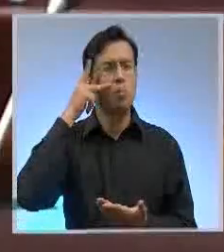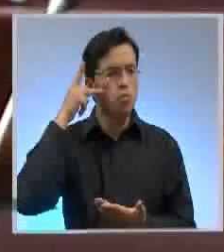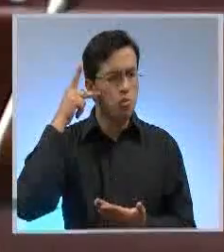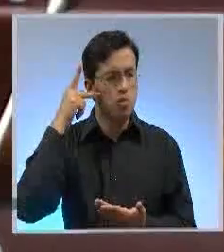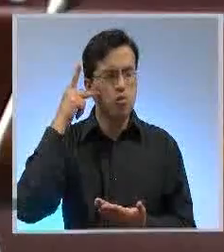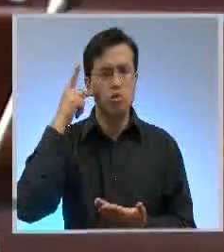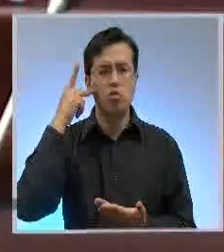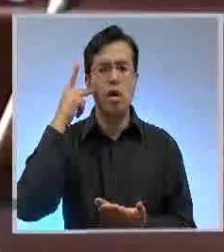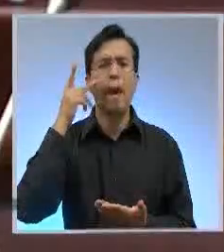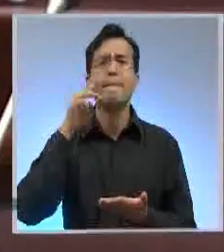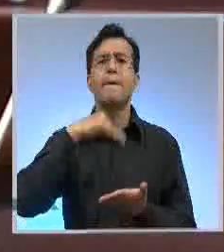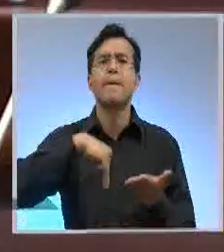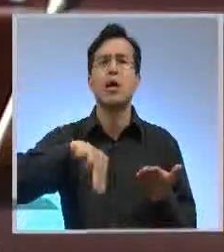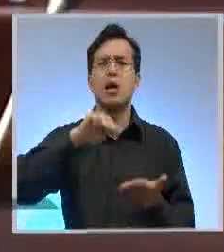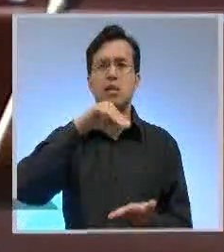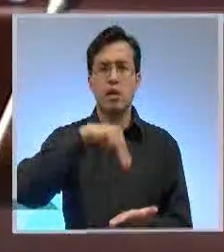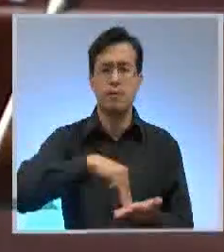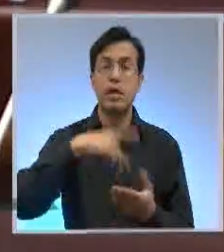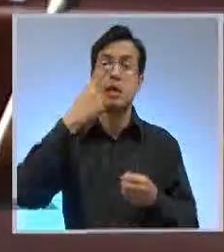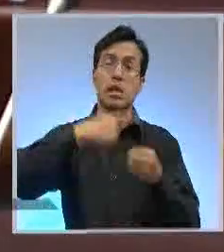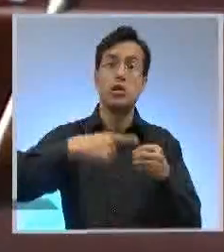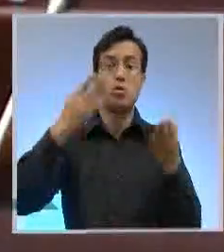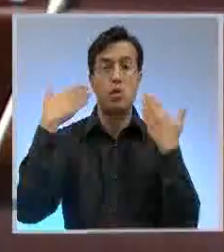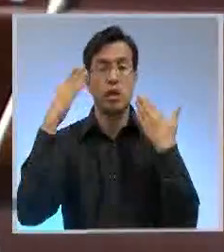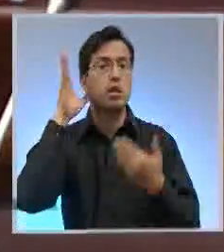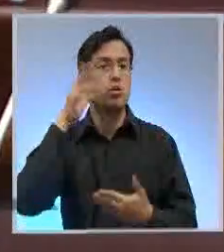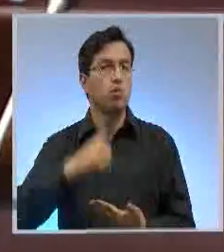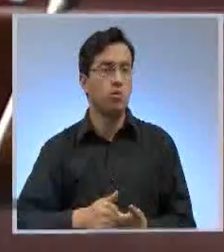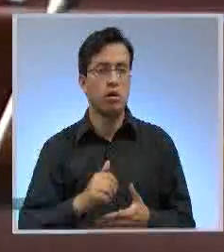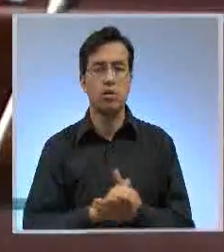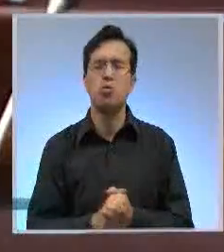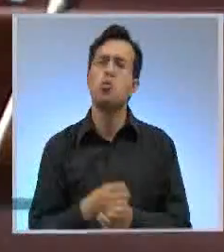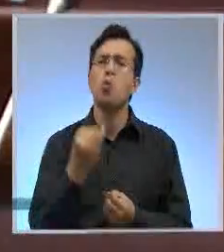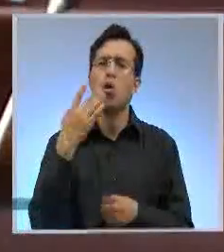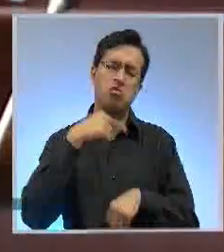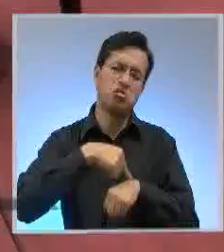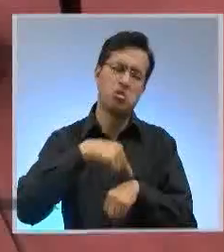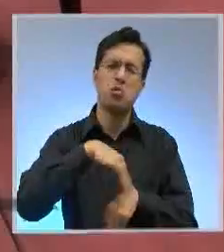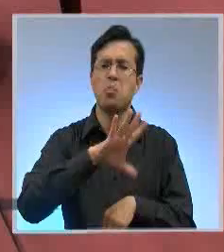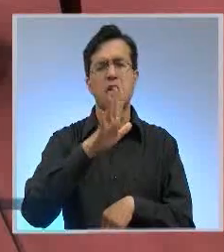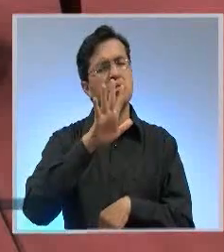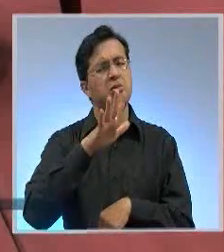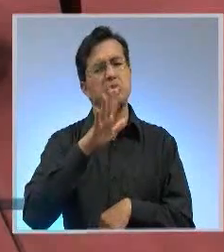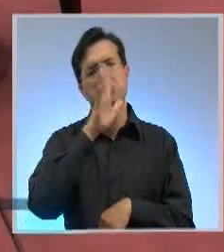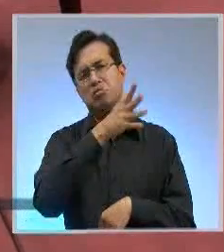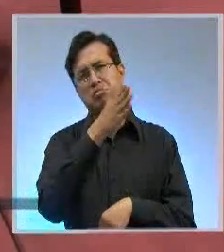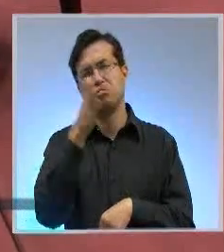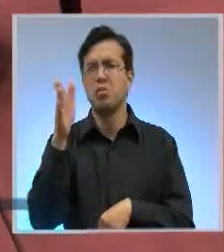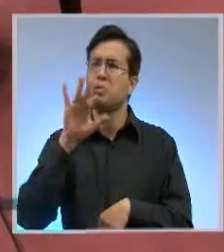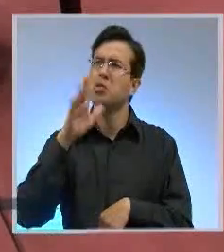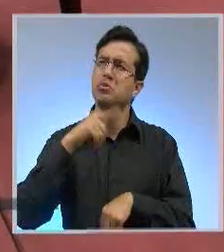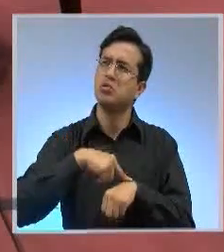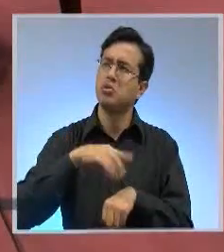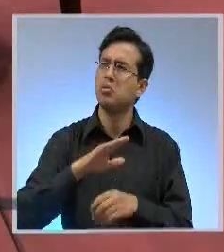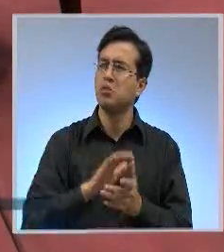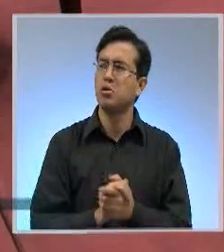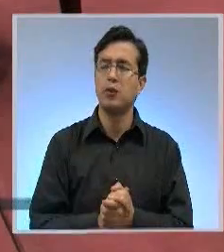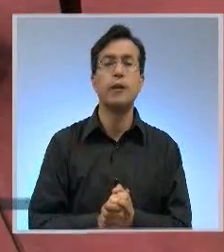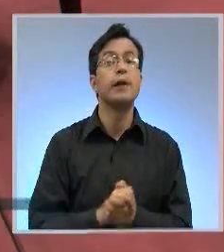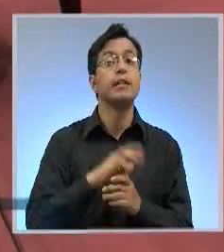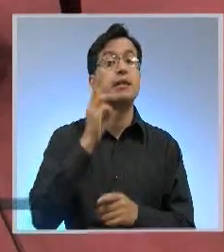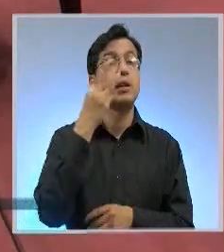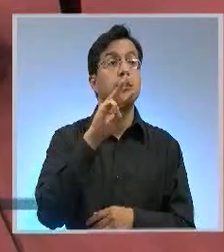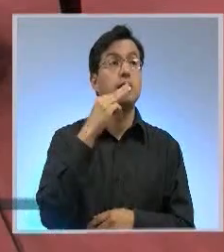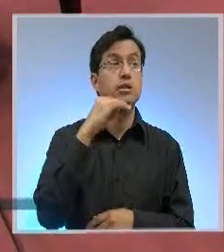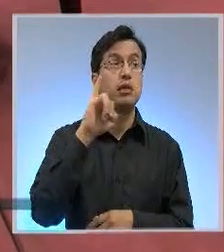en territorio. Vamos a socializar en territorio. ¿Dónde van a empezar y cuándo? Empezamos desde el 16 de junio hasta el 23